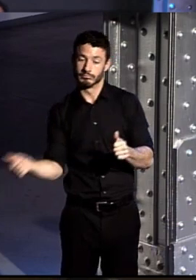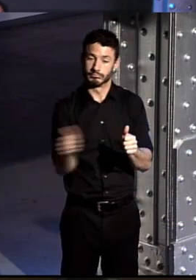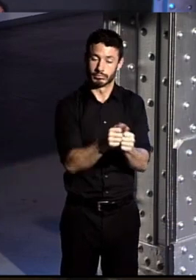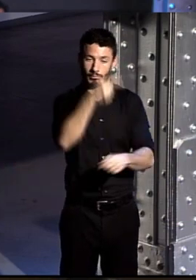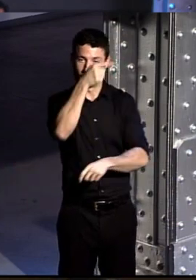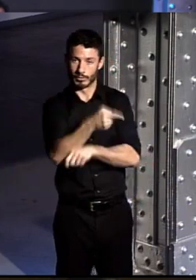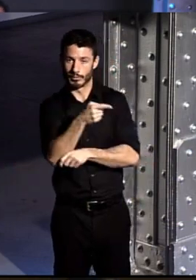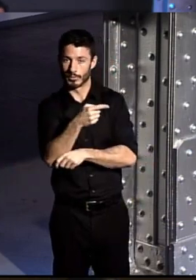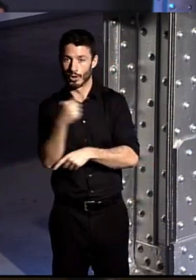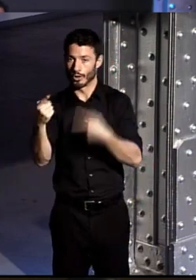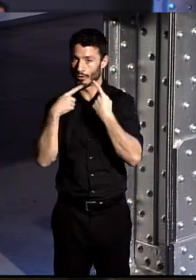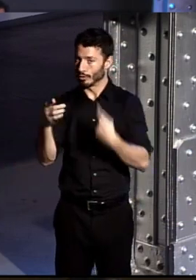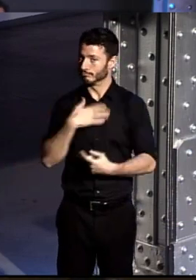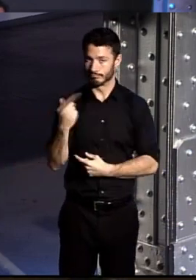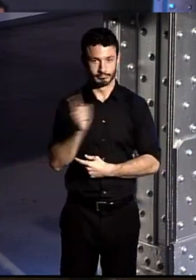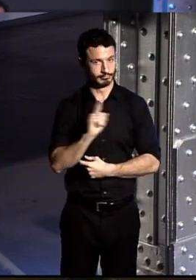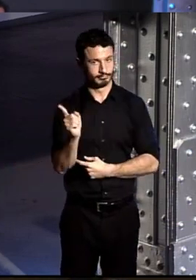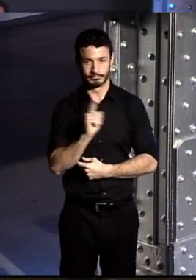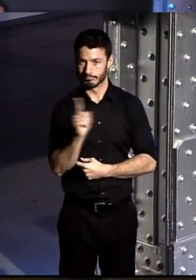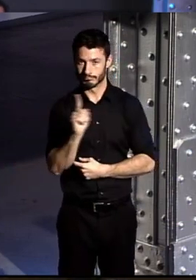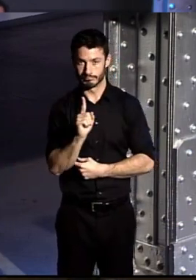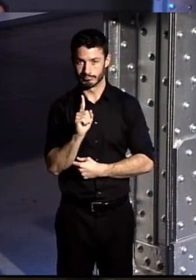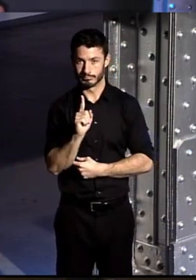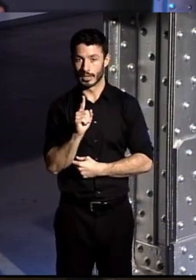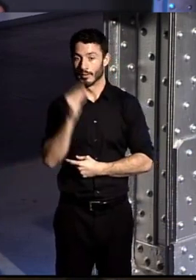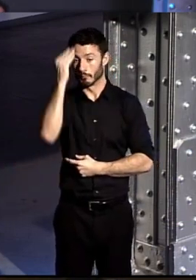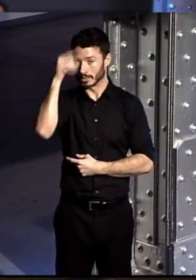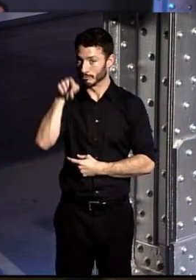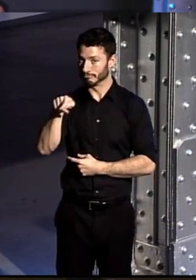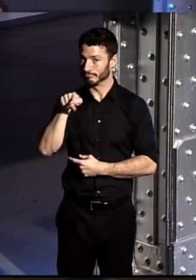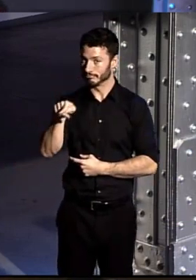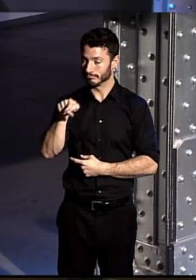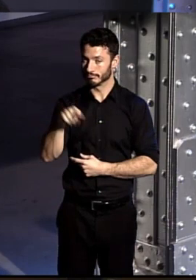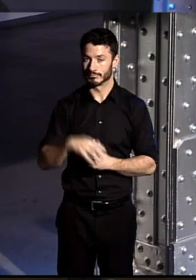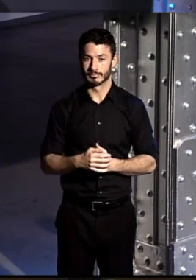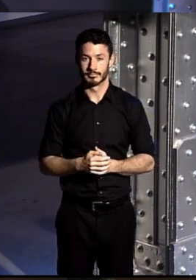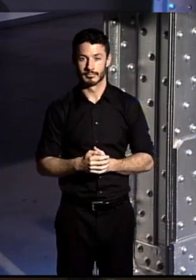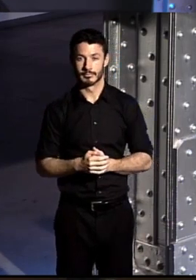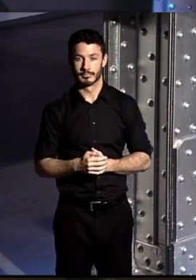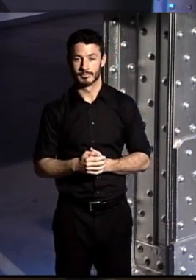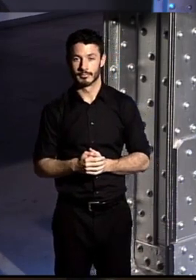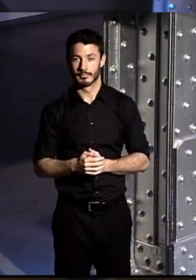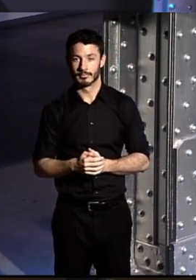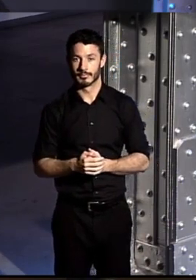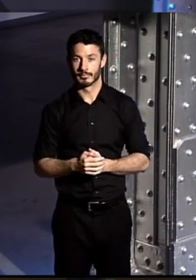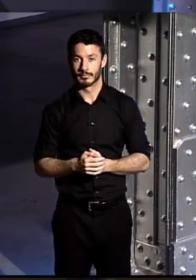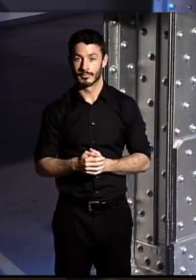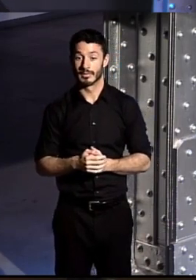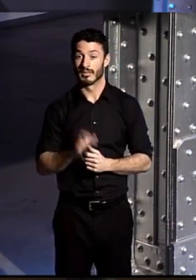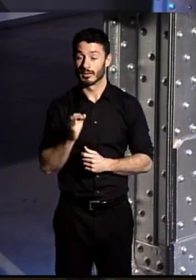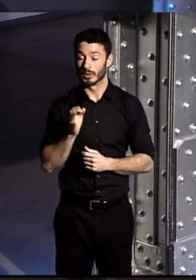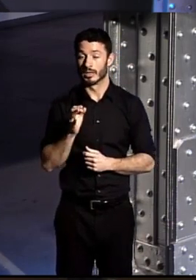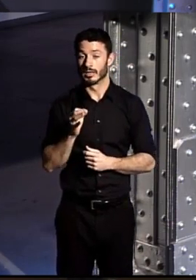que ella no quiere. Pensemos en él también, ¿eh? Sí. Sí, es interesante. Sí, como tiene unos